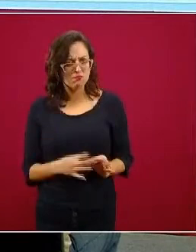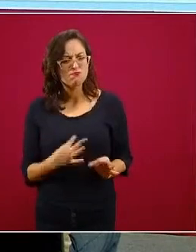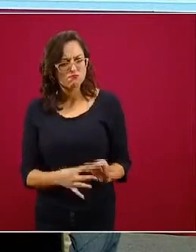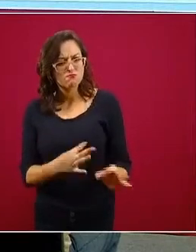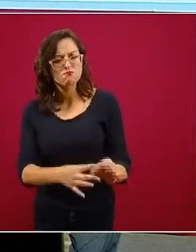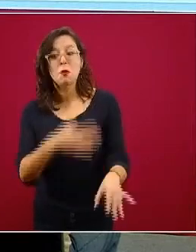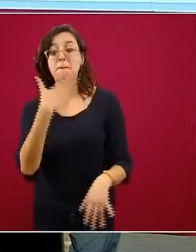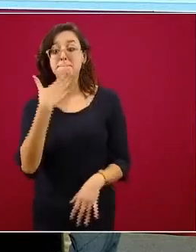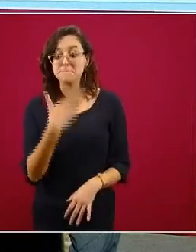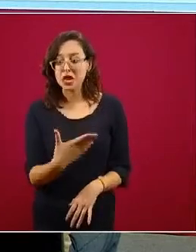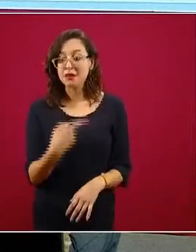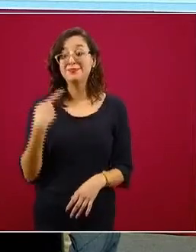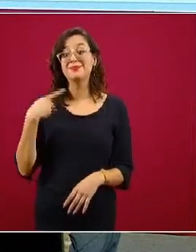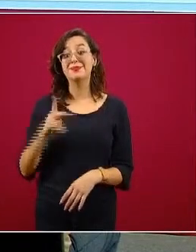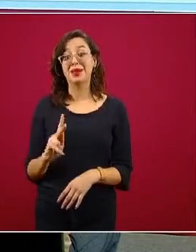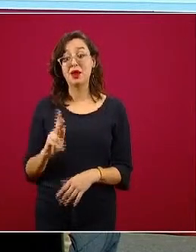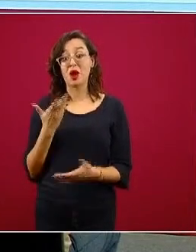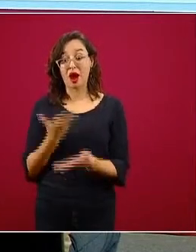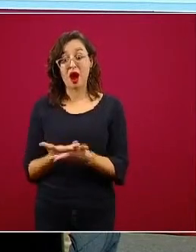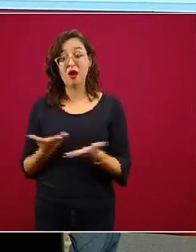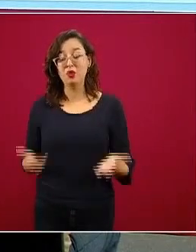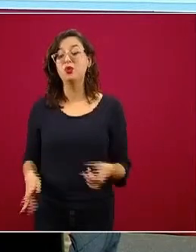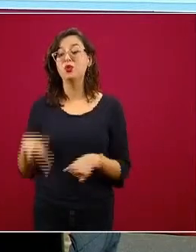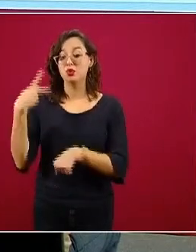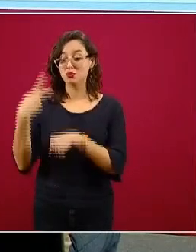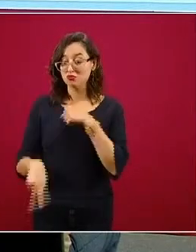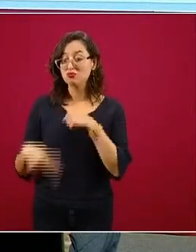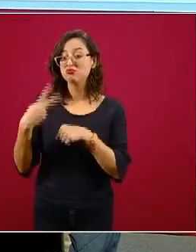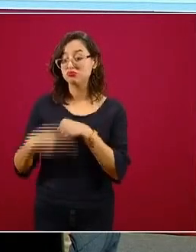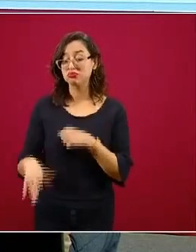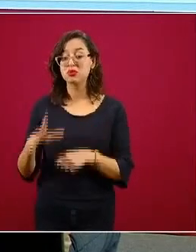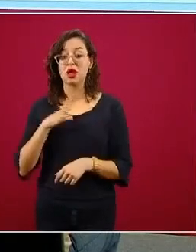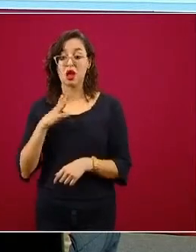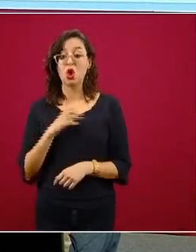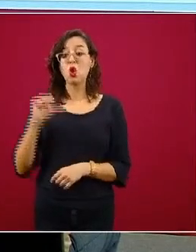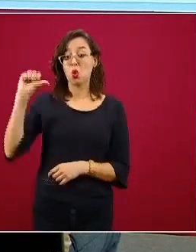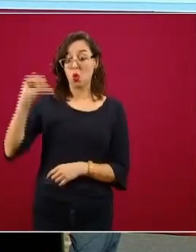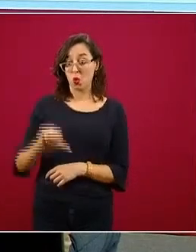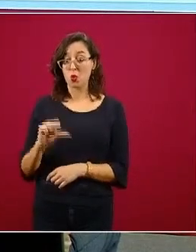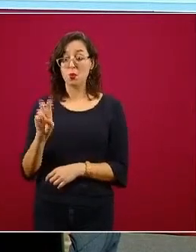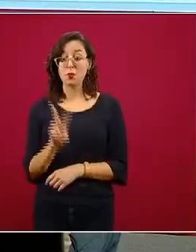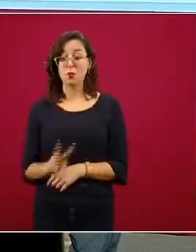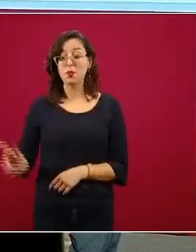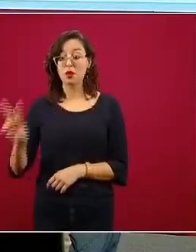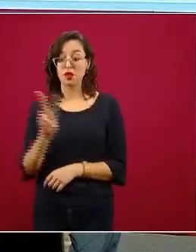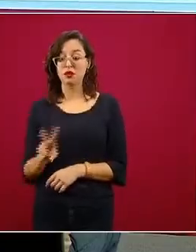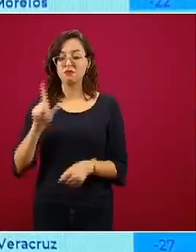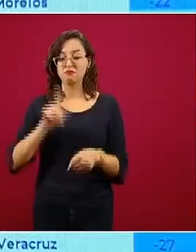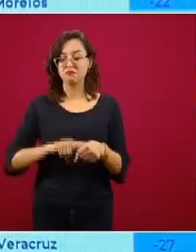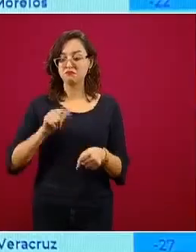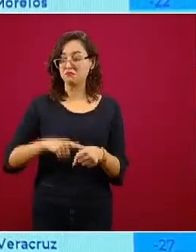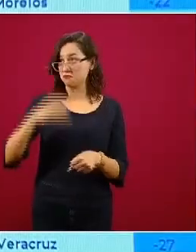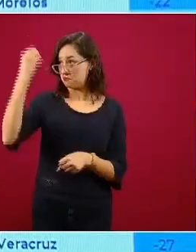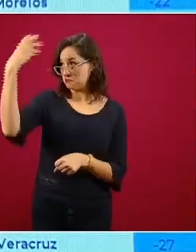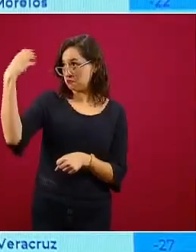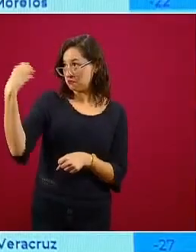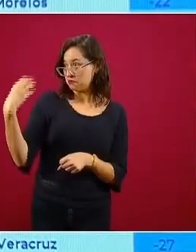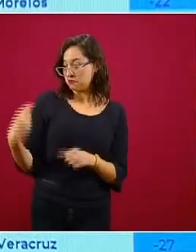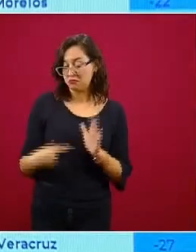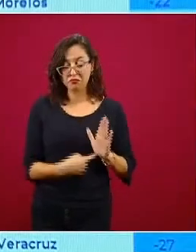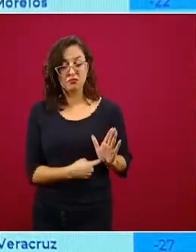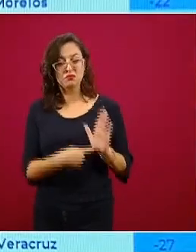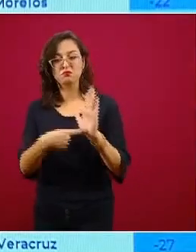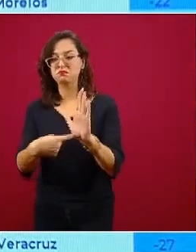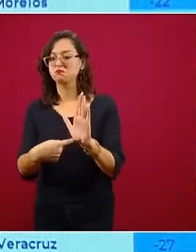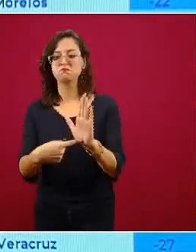alerta sobre los peligros. Quiero comunicar que hoy es viernes y hoy esperábamos ver un semáforo.